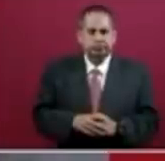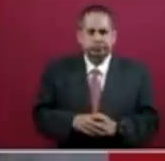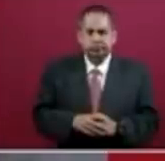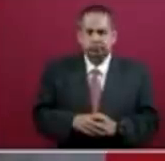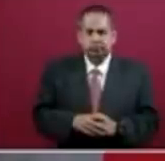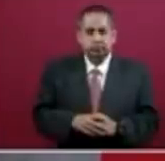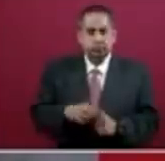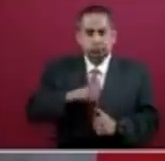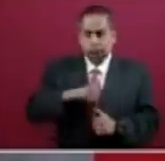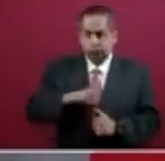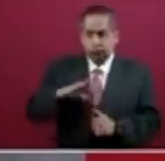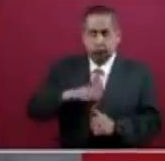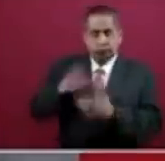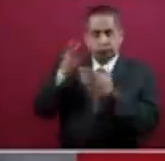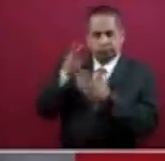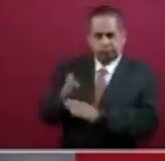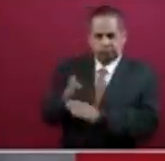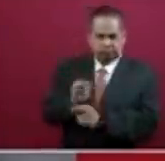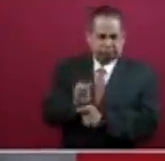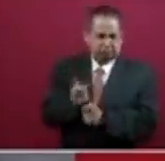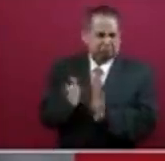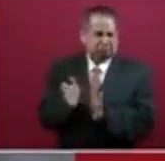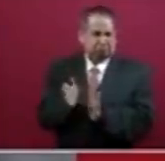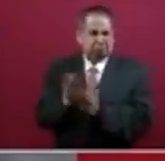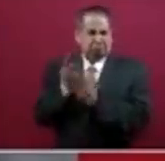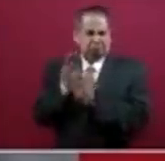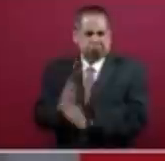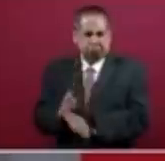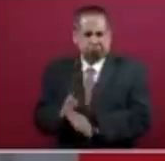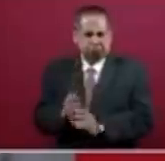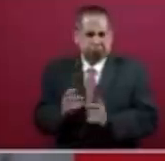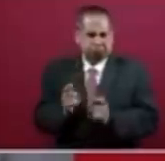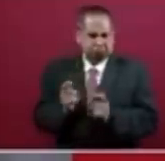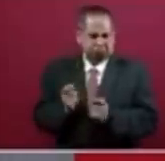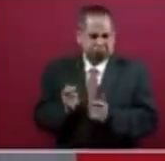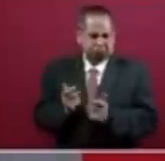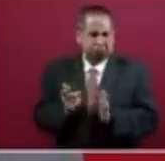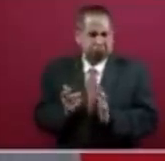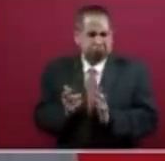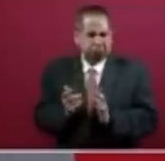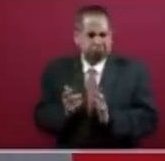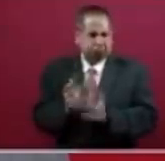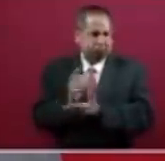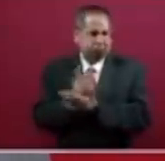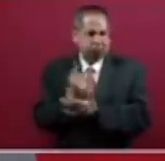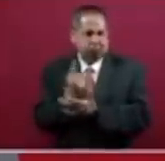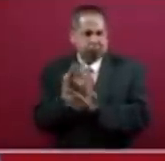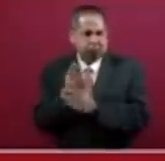un banco muy pequeñito, el único banco que